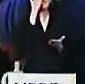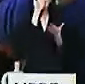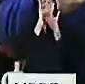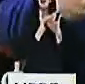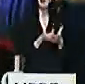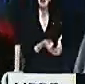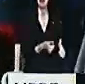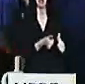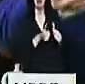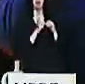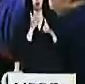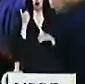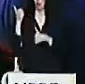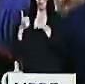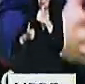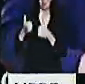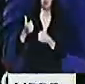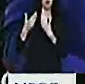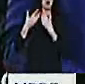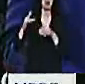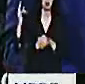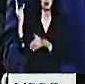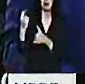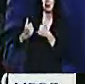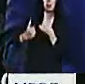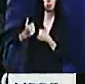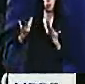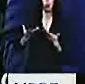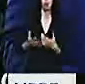de competir mundialmente con cualquier centro de formación?